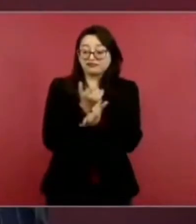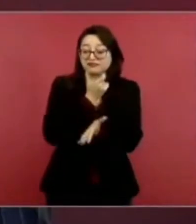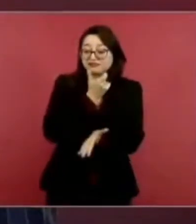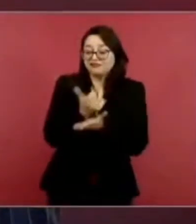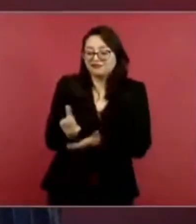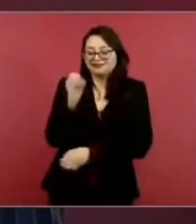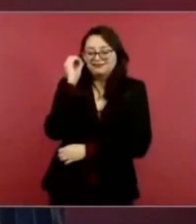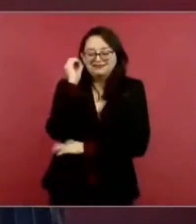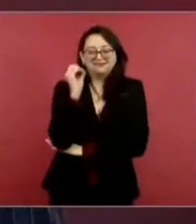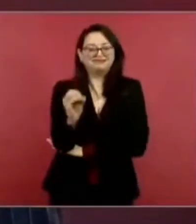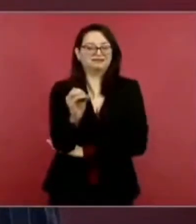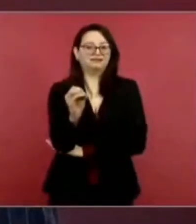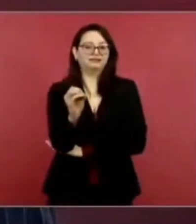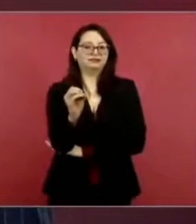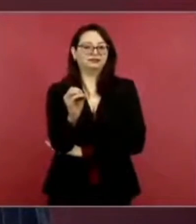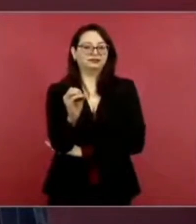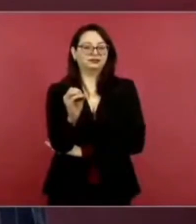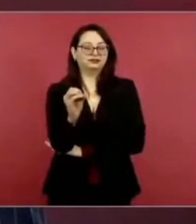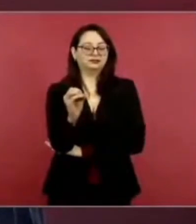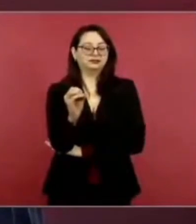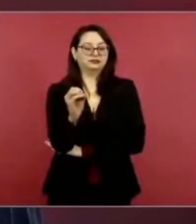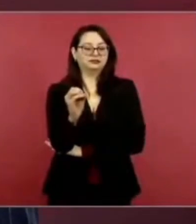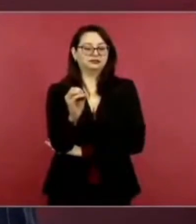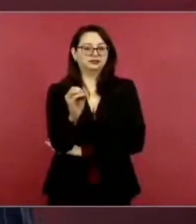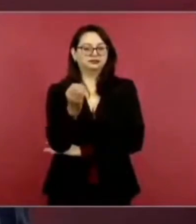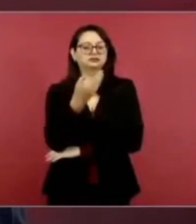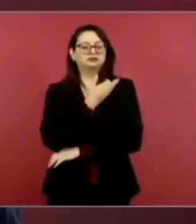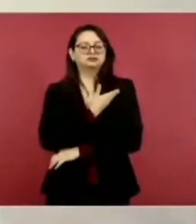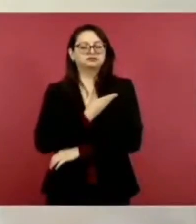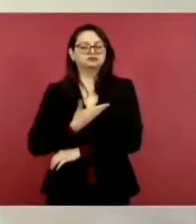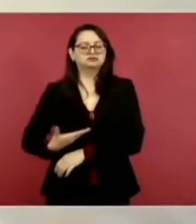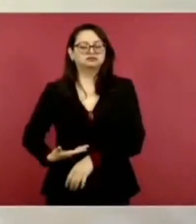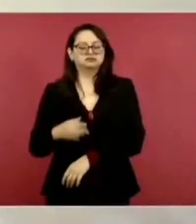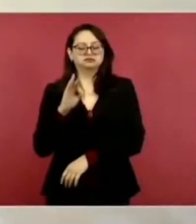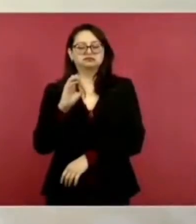busquen también en el libro a los jóvenes. Ahí está.